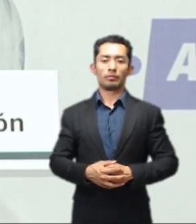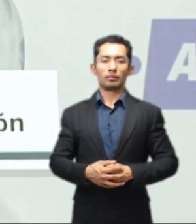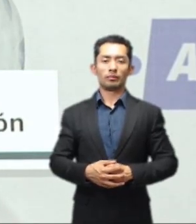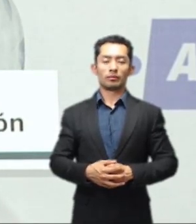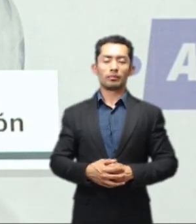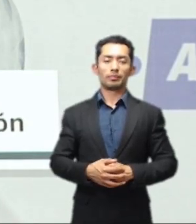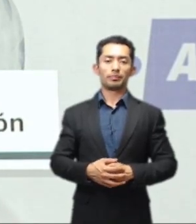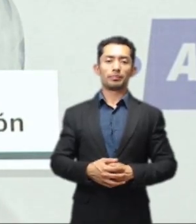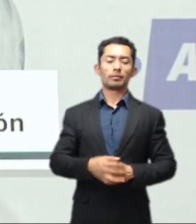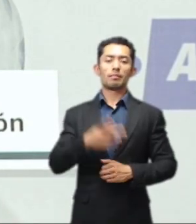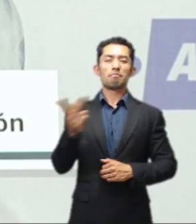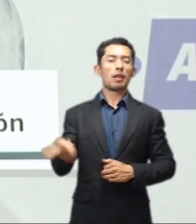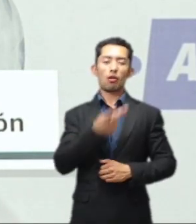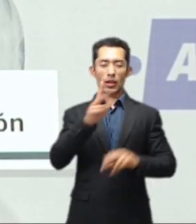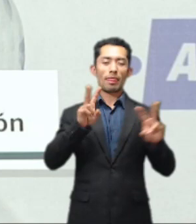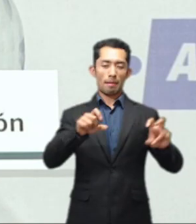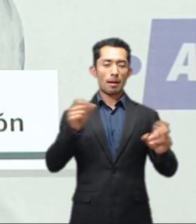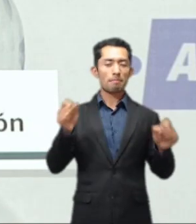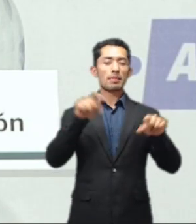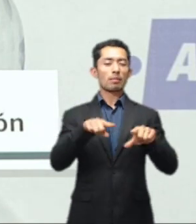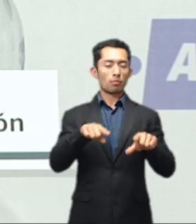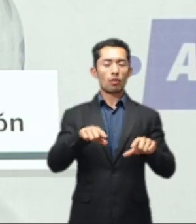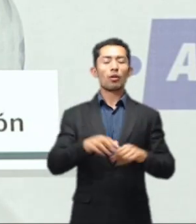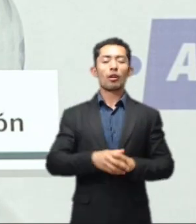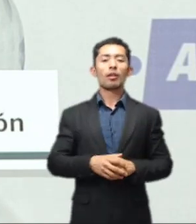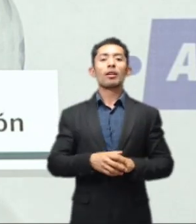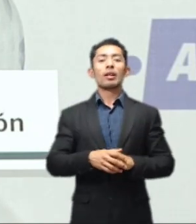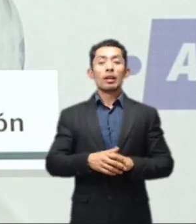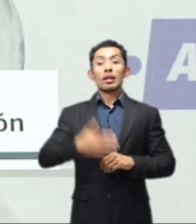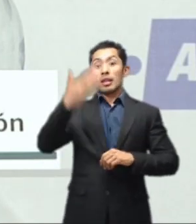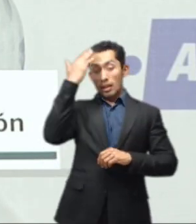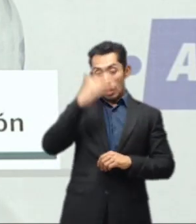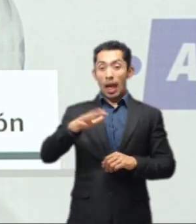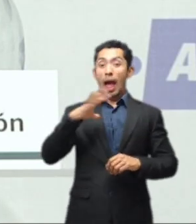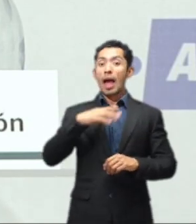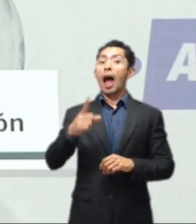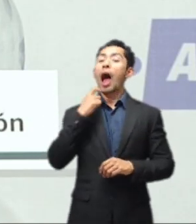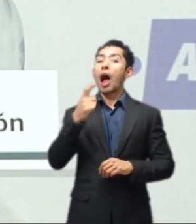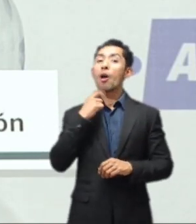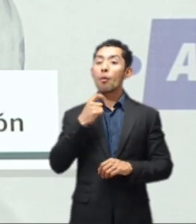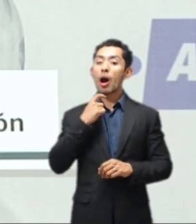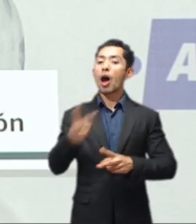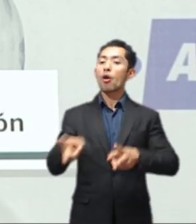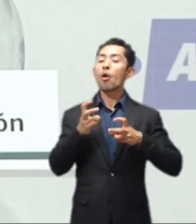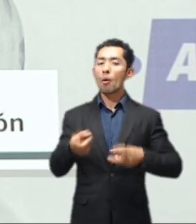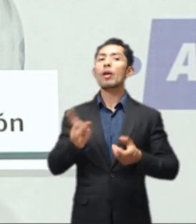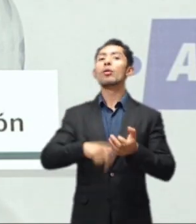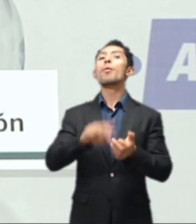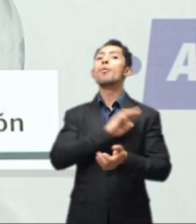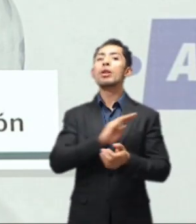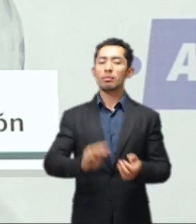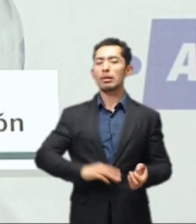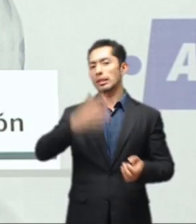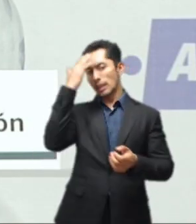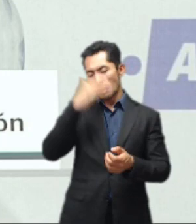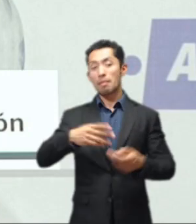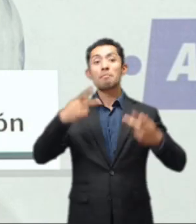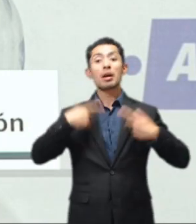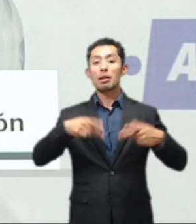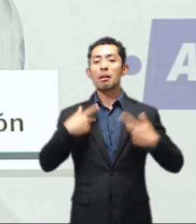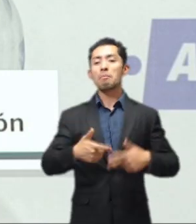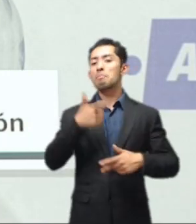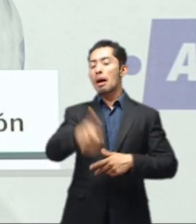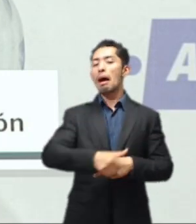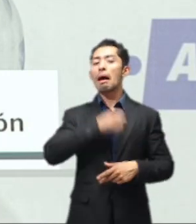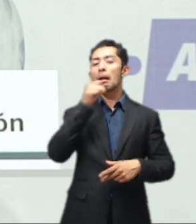la pregunta sobre este mismo tema sería sabemos que hay tomas clandestinas de agua en algunas zonas del municipio personas que no pagan por